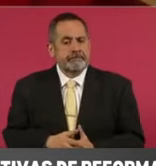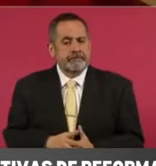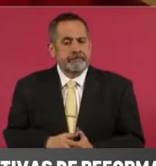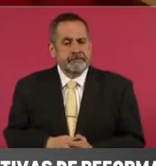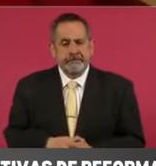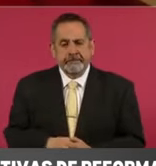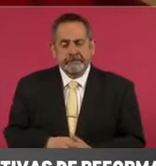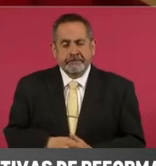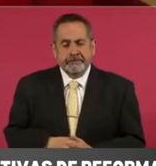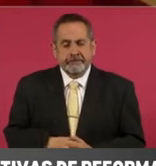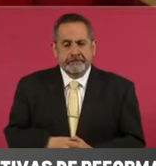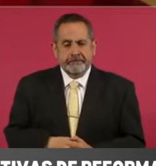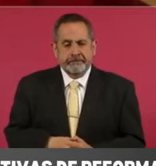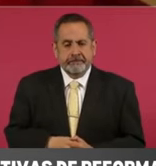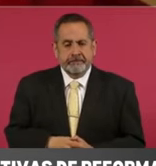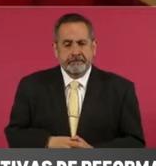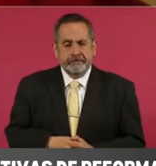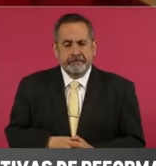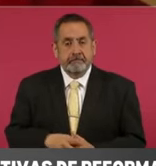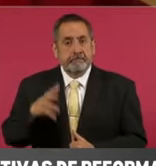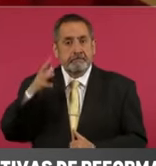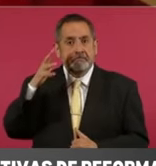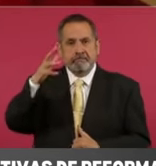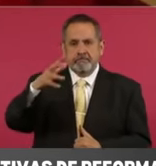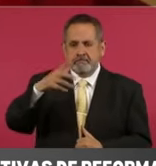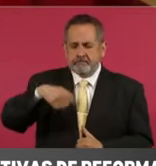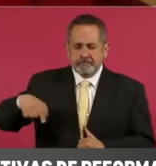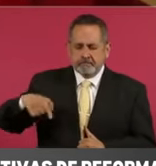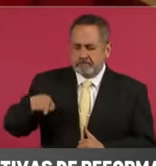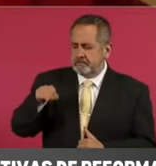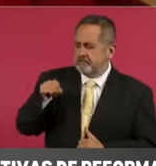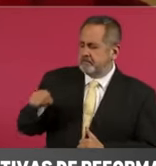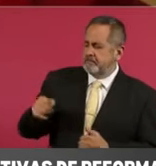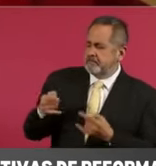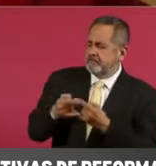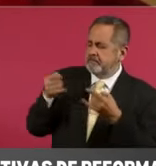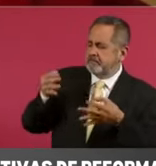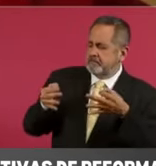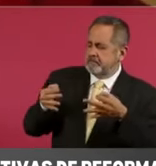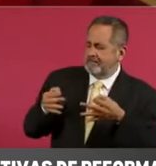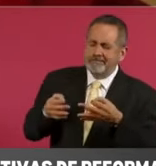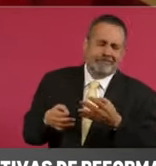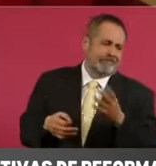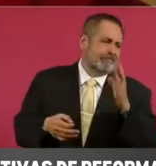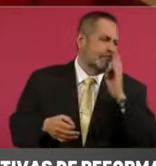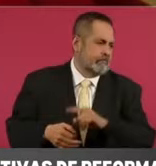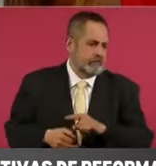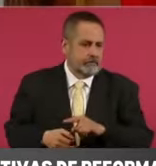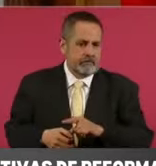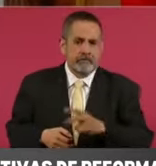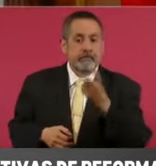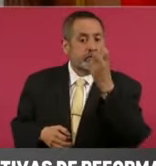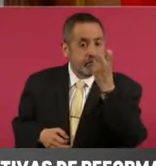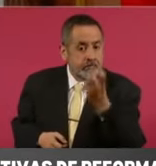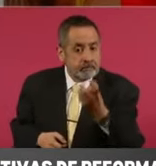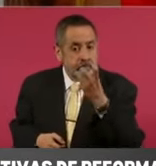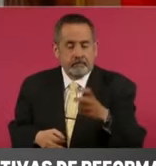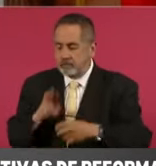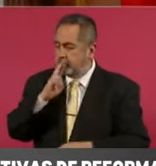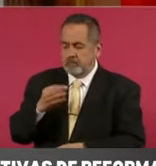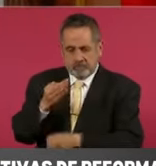mal la historia si no actuáramos de manera